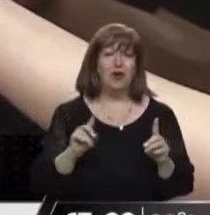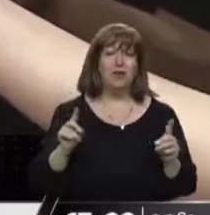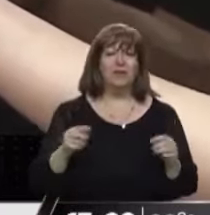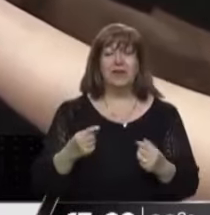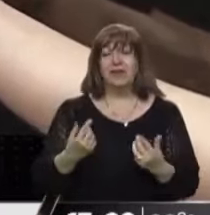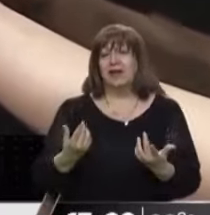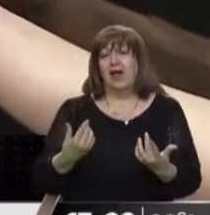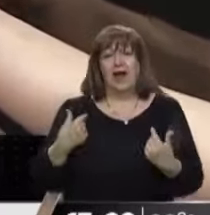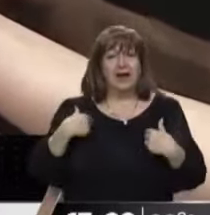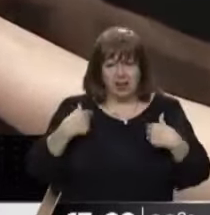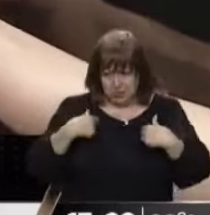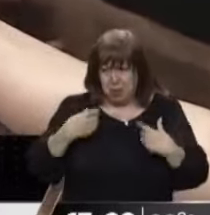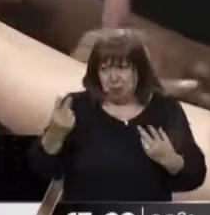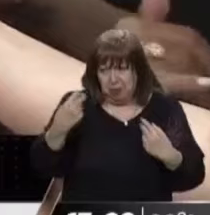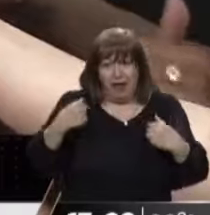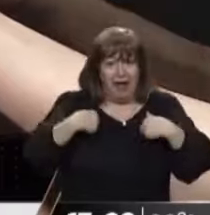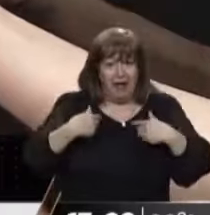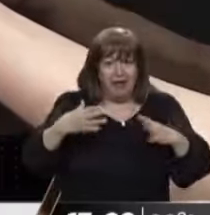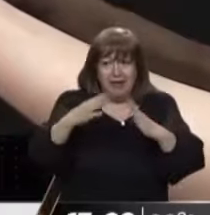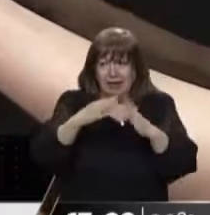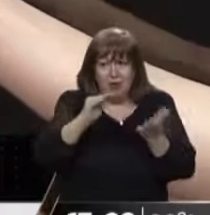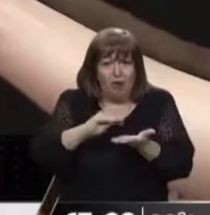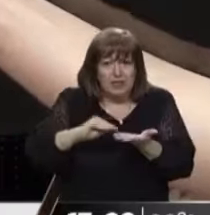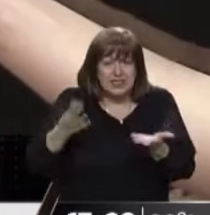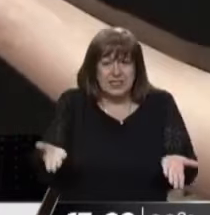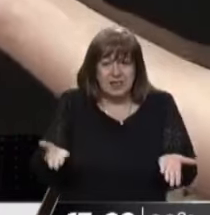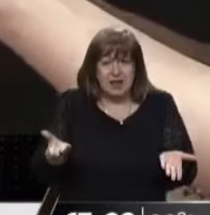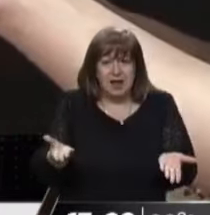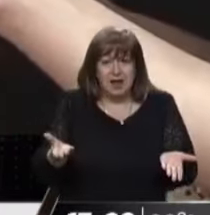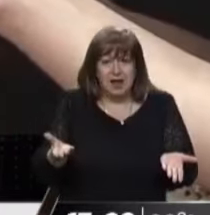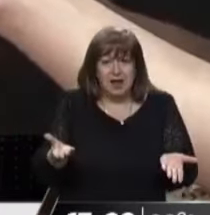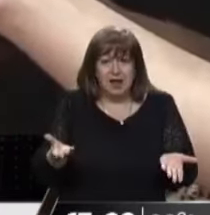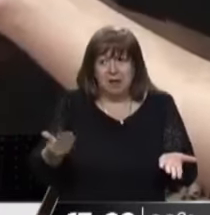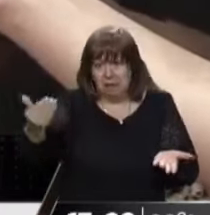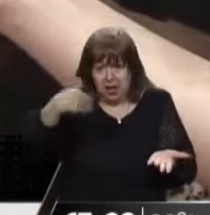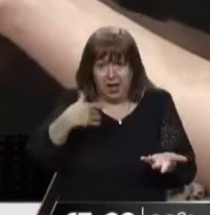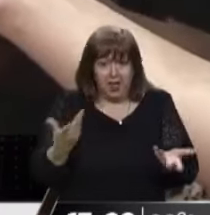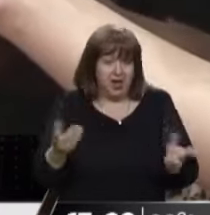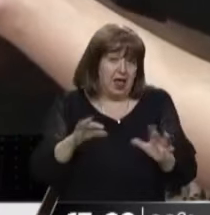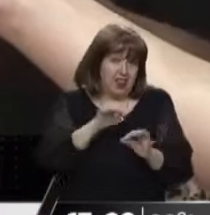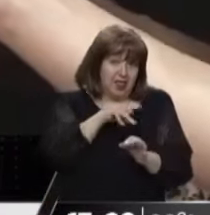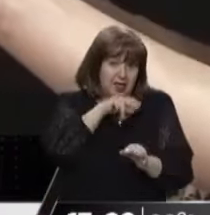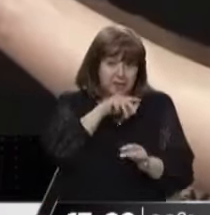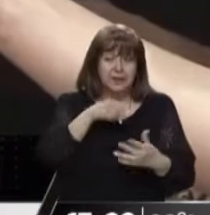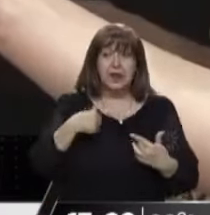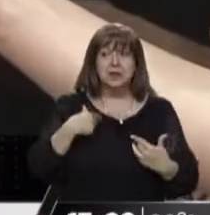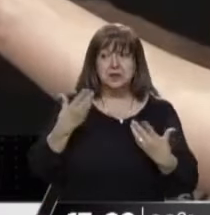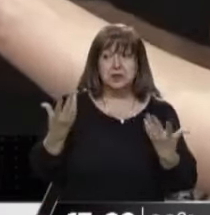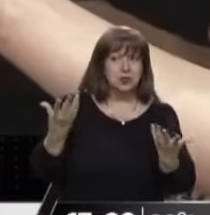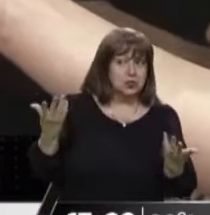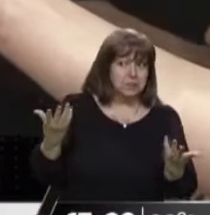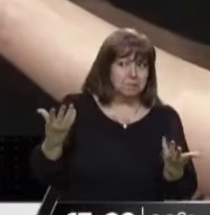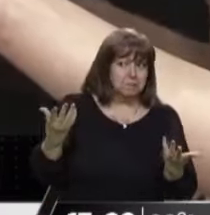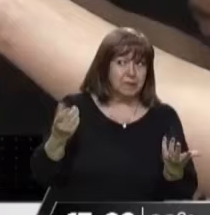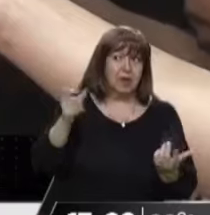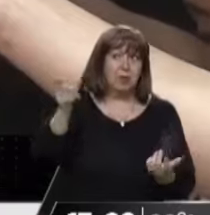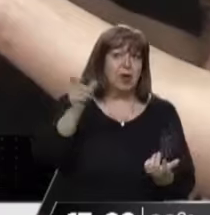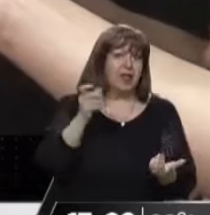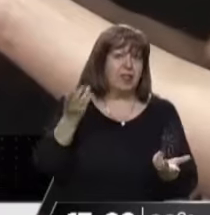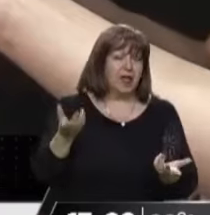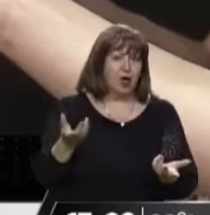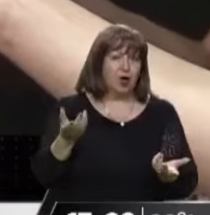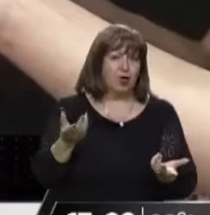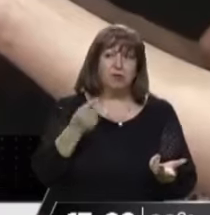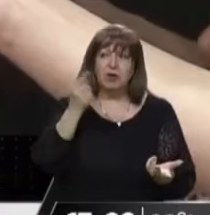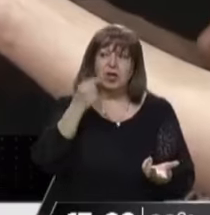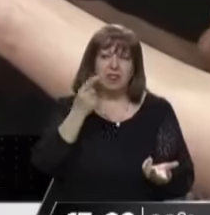es, diríamos, por sus palabras, verdaderamente ahí uno puede morir a través de